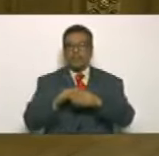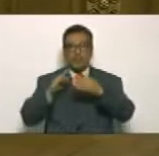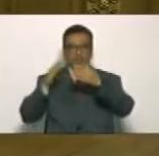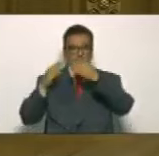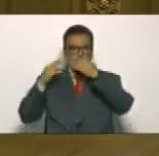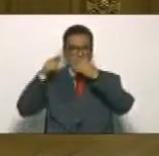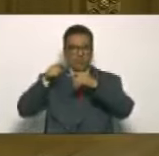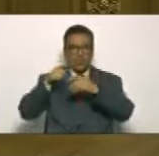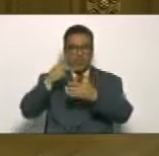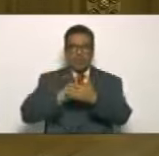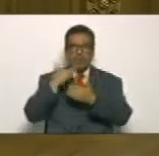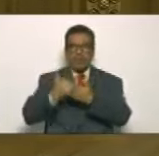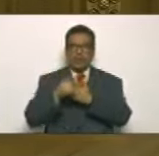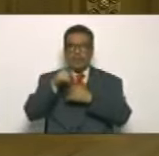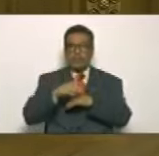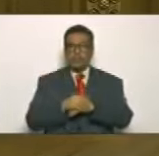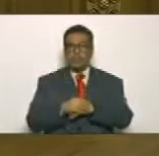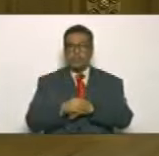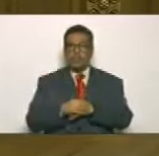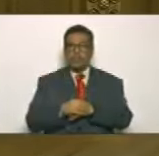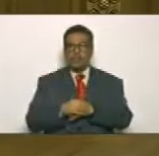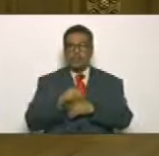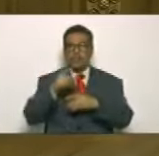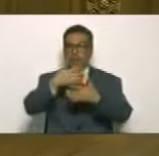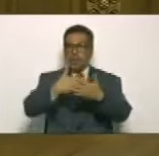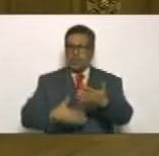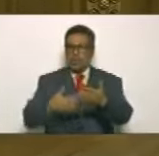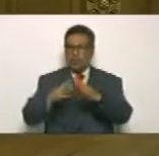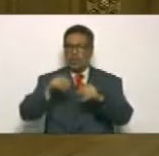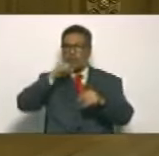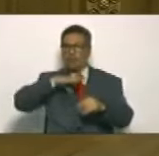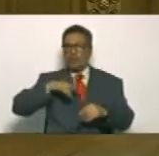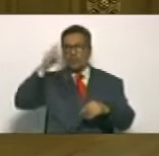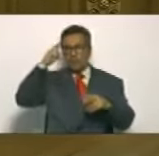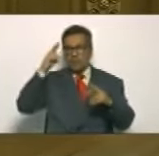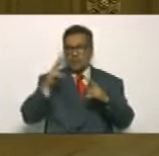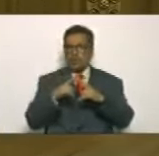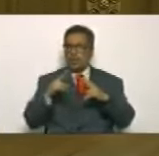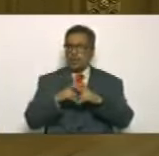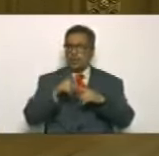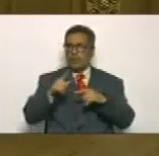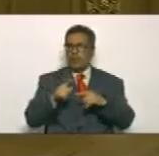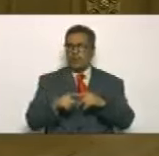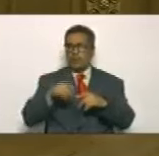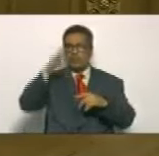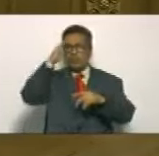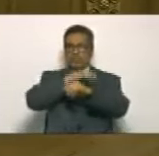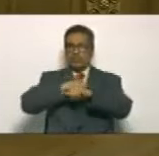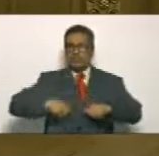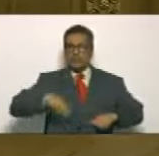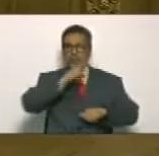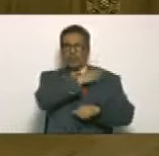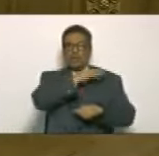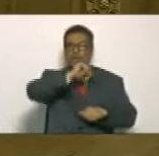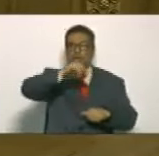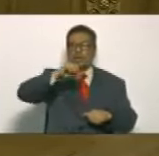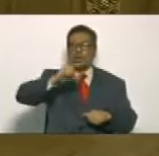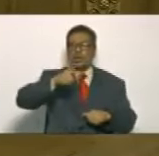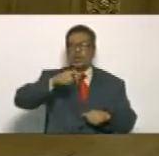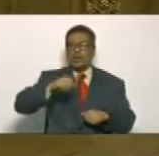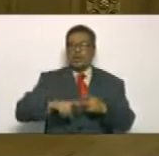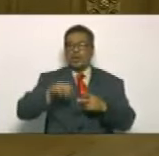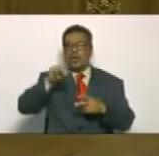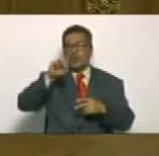conspiración planificada, y los documentos históricos lo conocen, por el general José María Obando, por